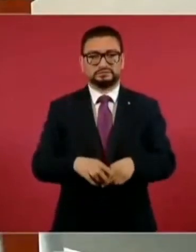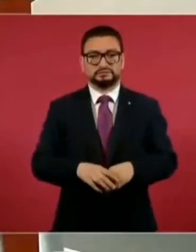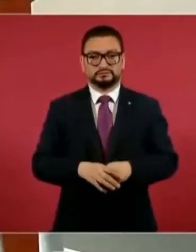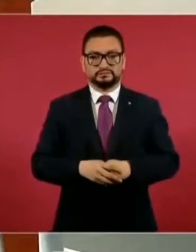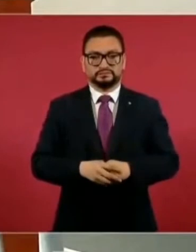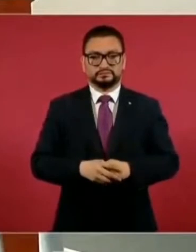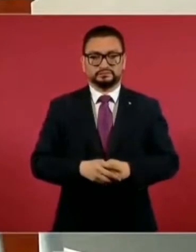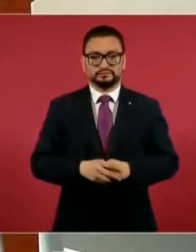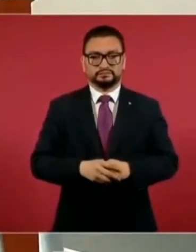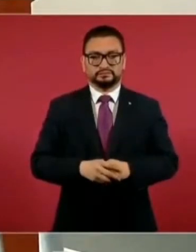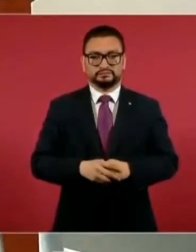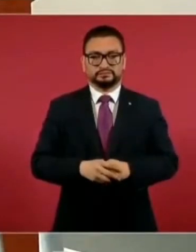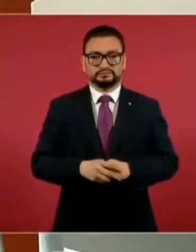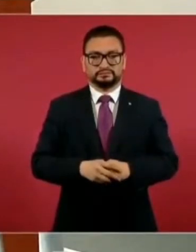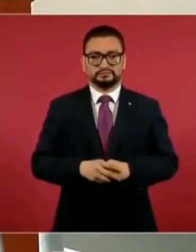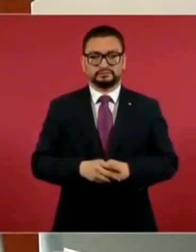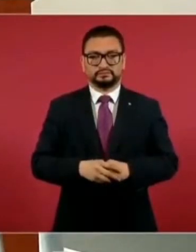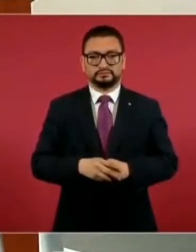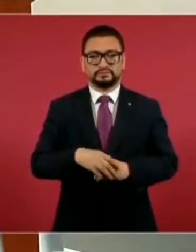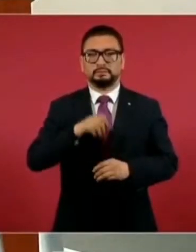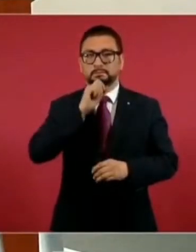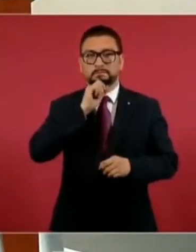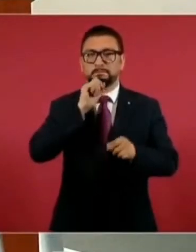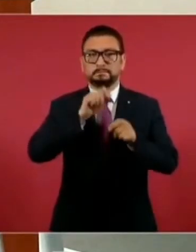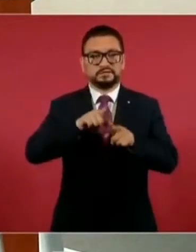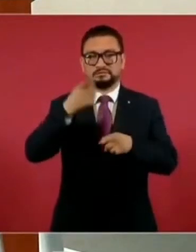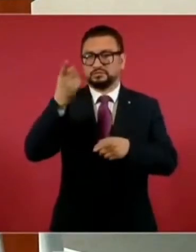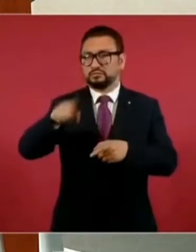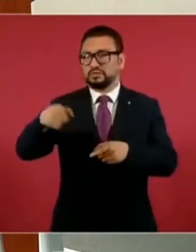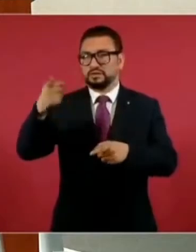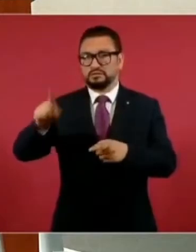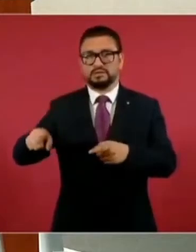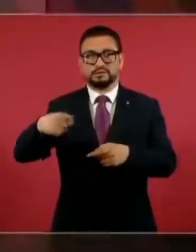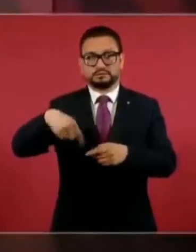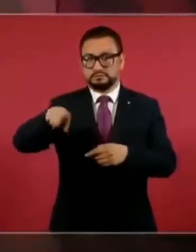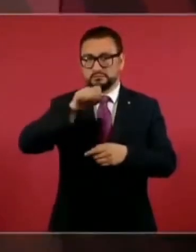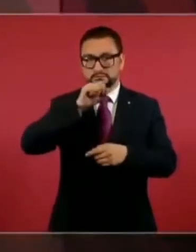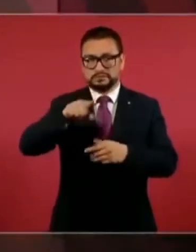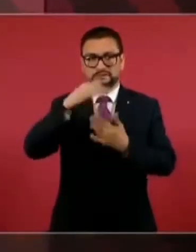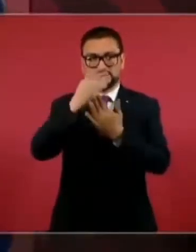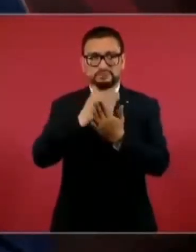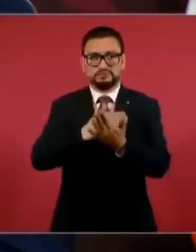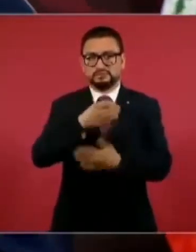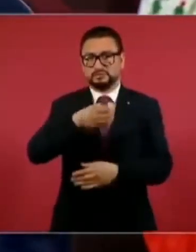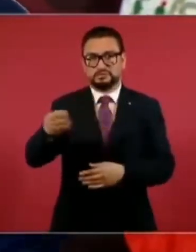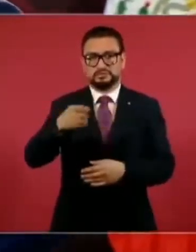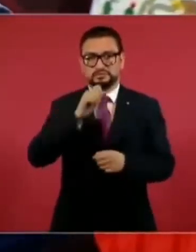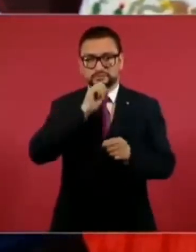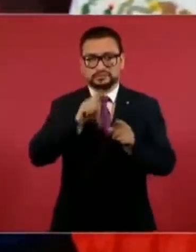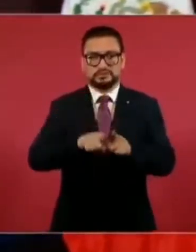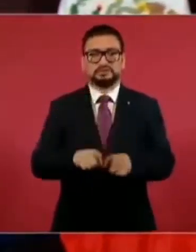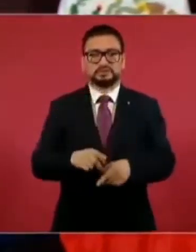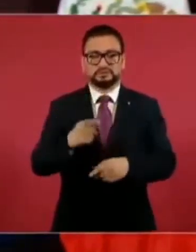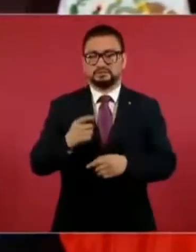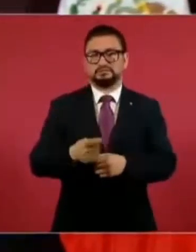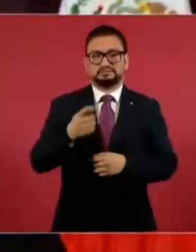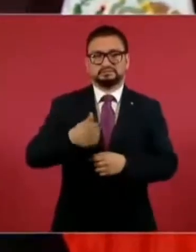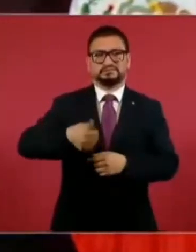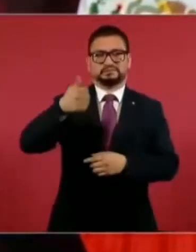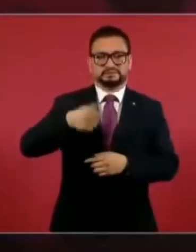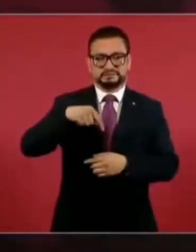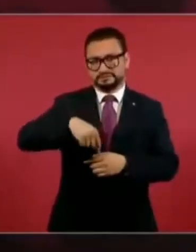Era el mismo guión, la misma agenda. Entonces, por primera vez